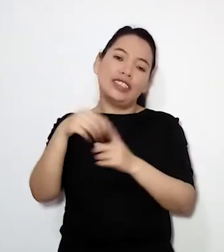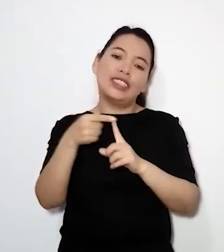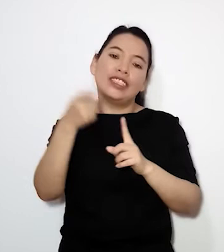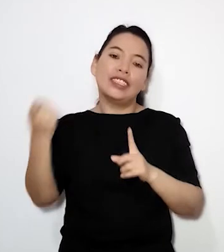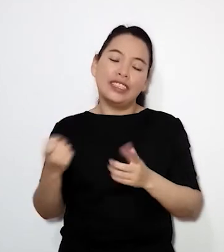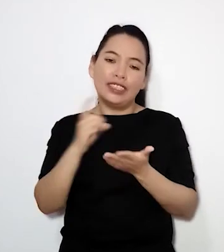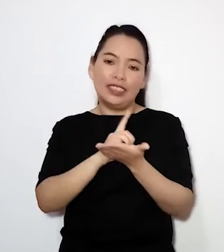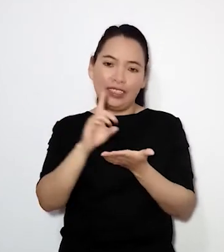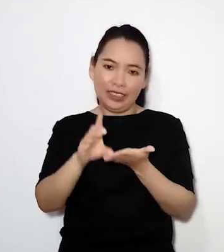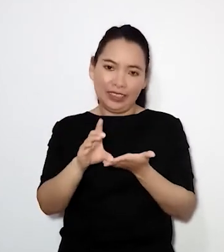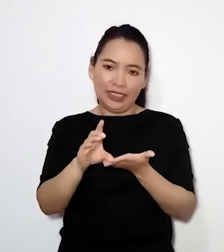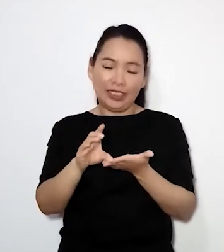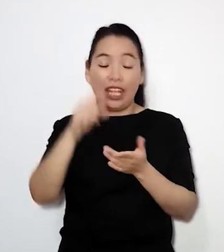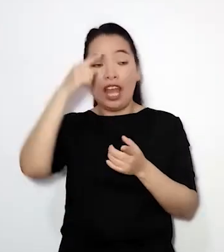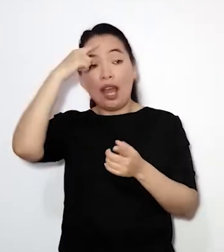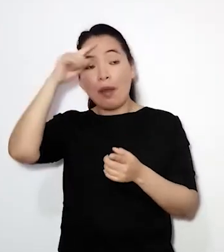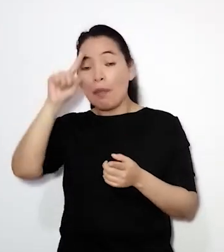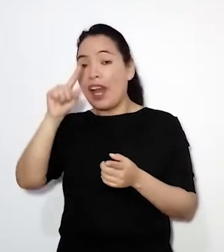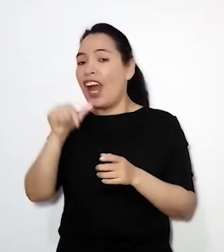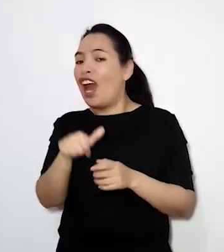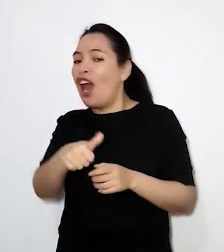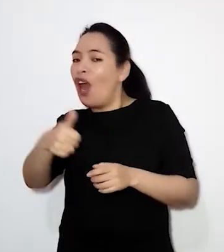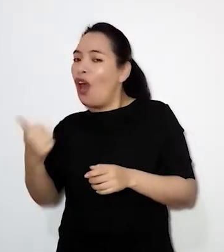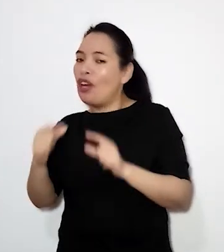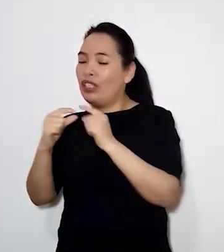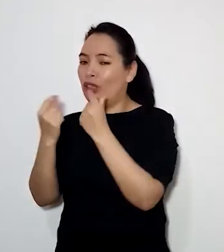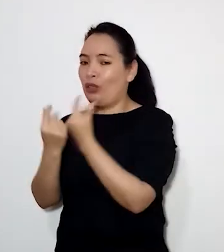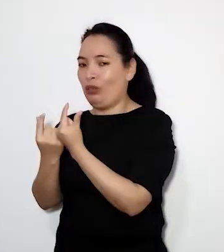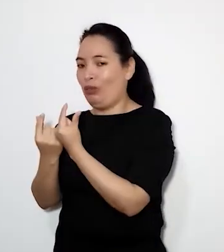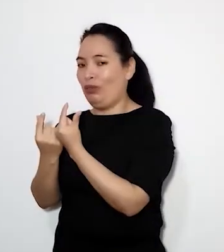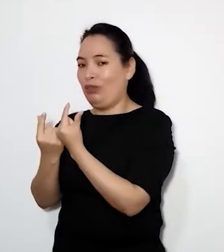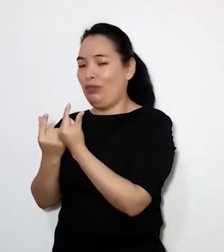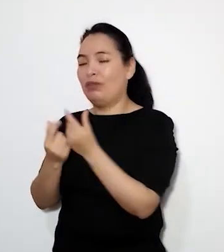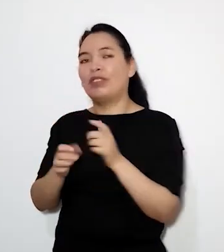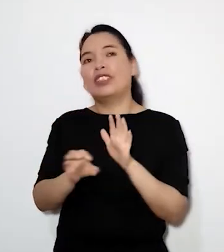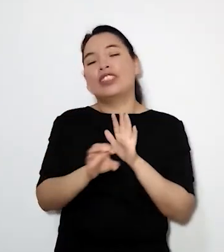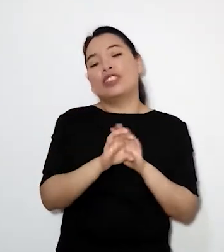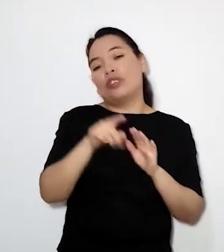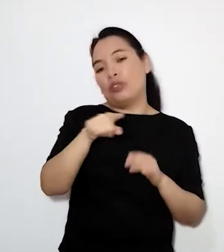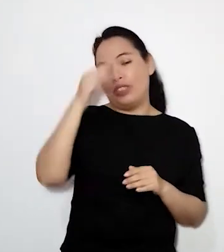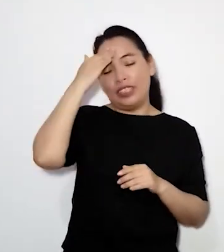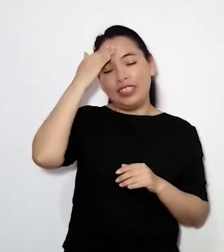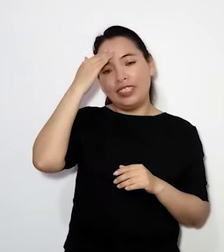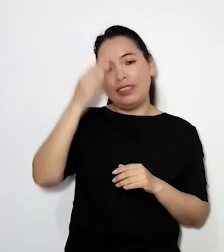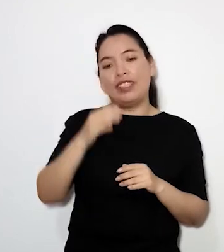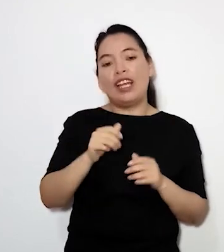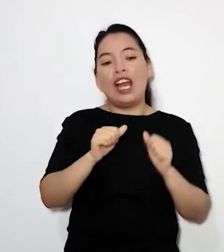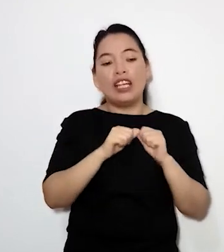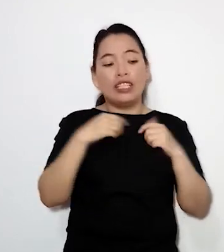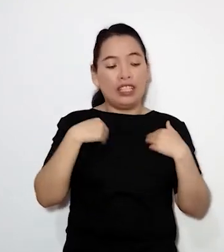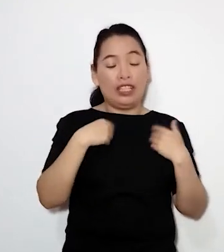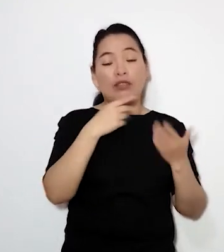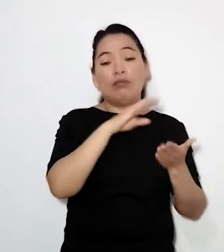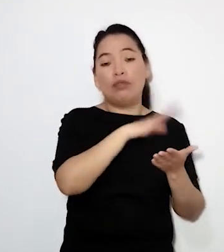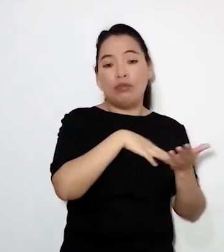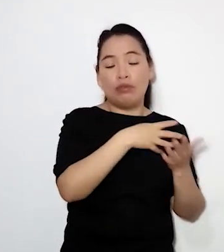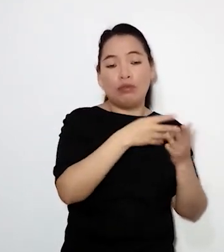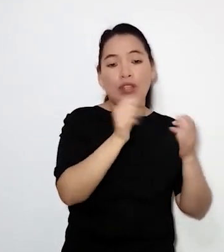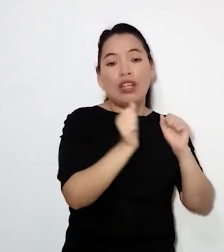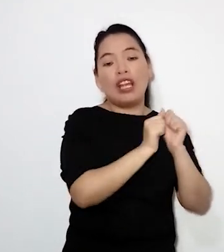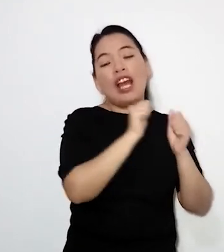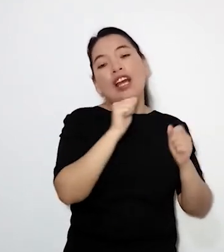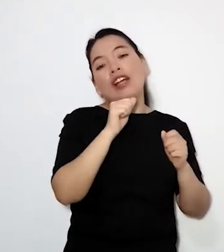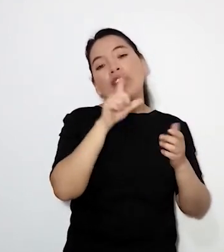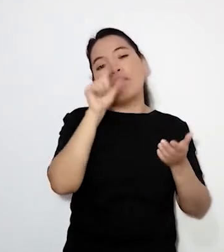grupos vulnerables. Como ustedes saben, la Agenda 2030 para transformar nuestro mundo también